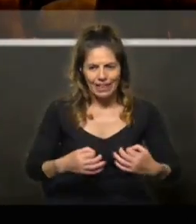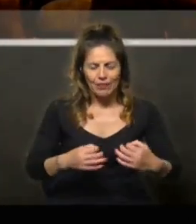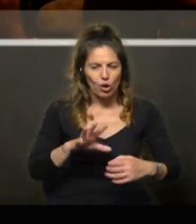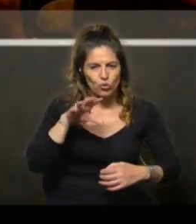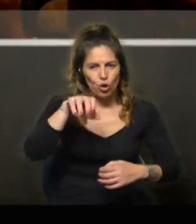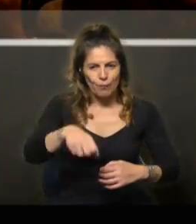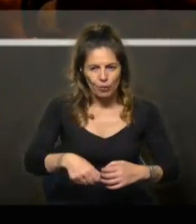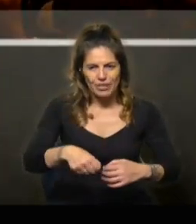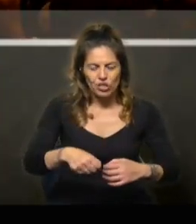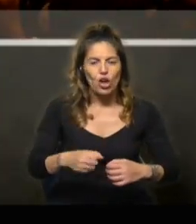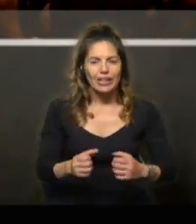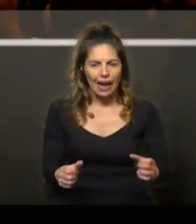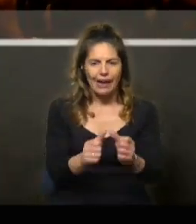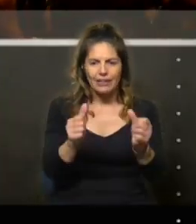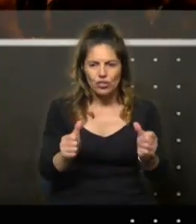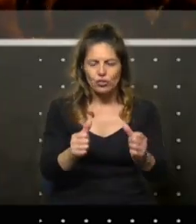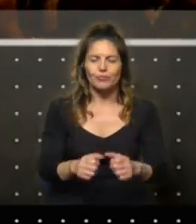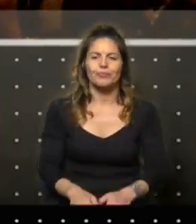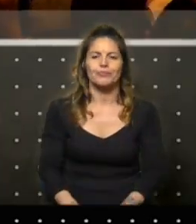compromisos que ha